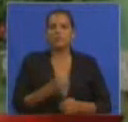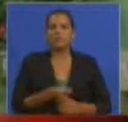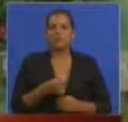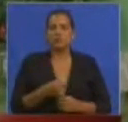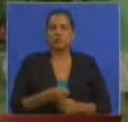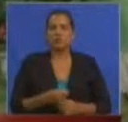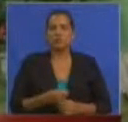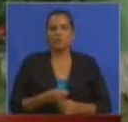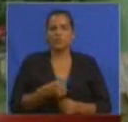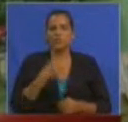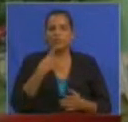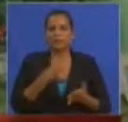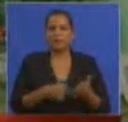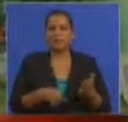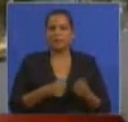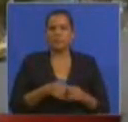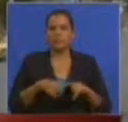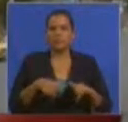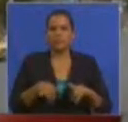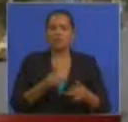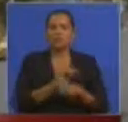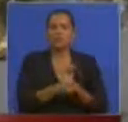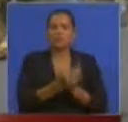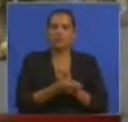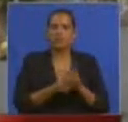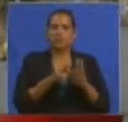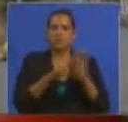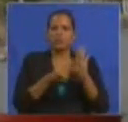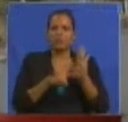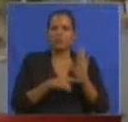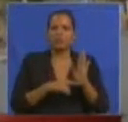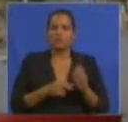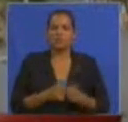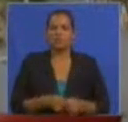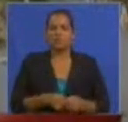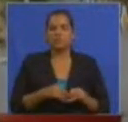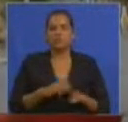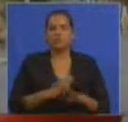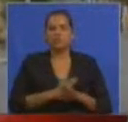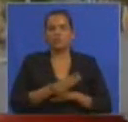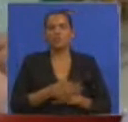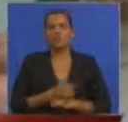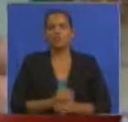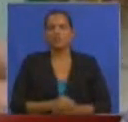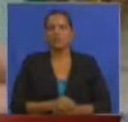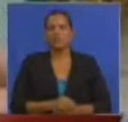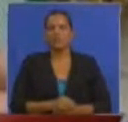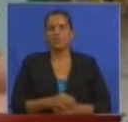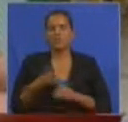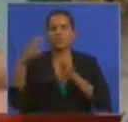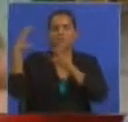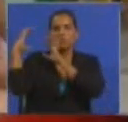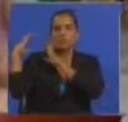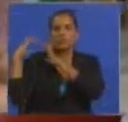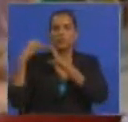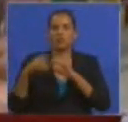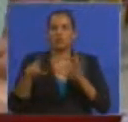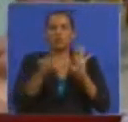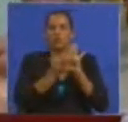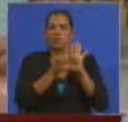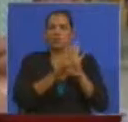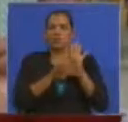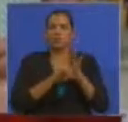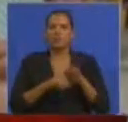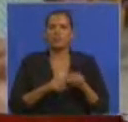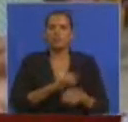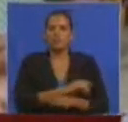aprobación total, por lo que pueden continuar cambios y así entre en vigencia luego. El municipio en la legalización de